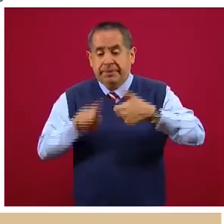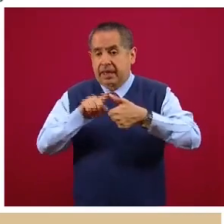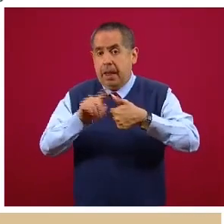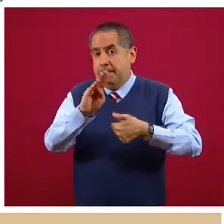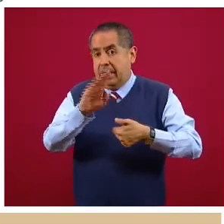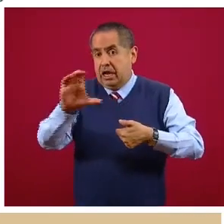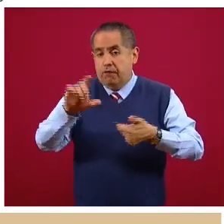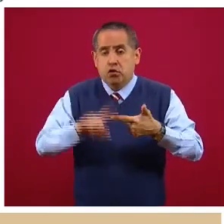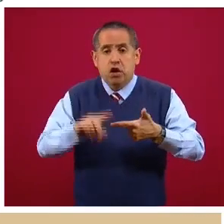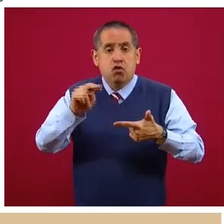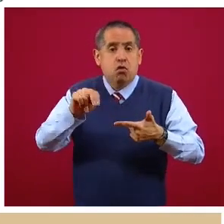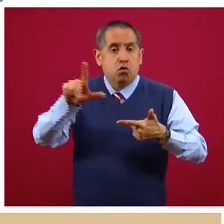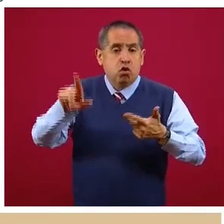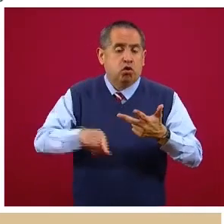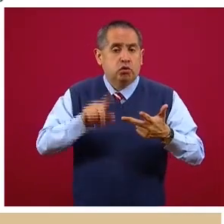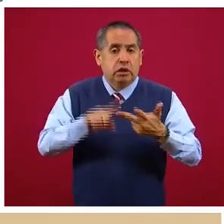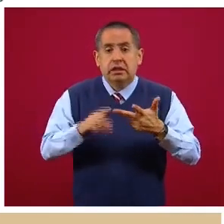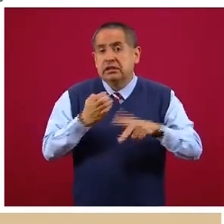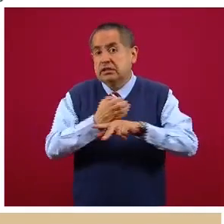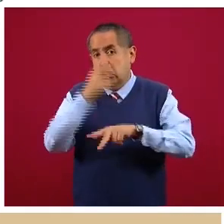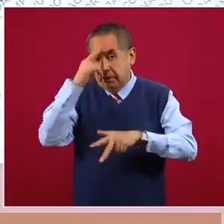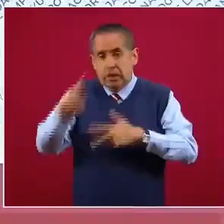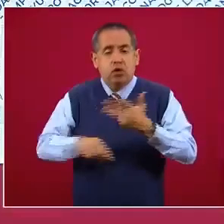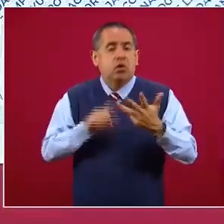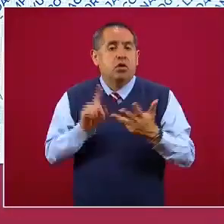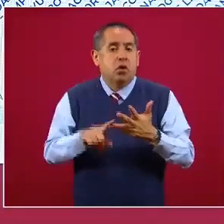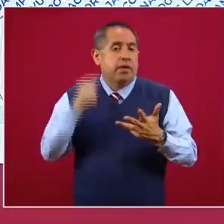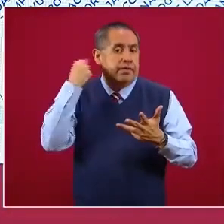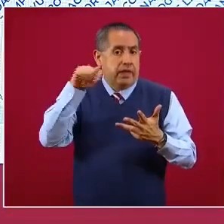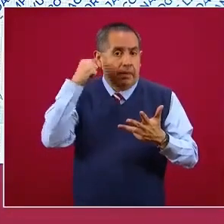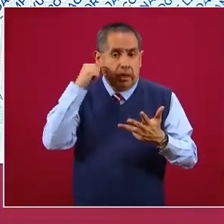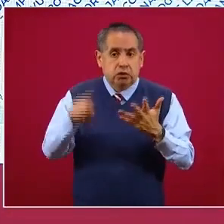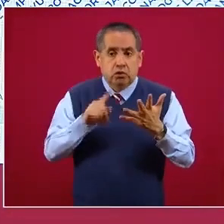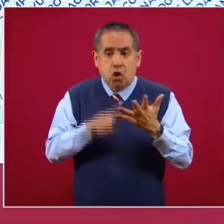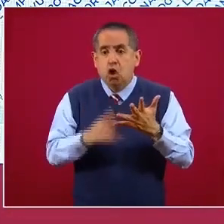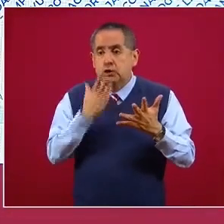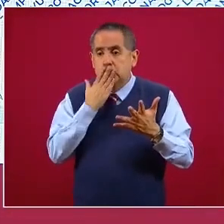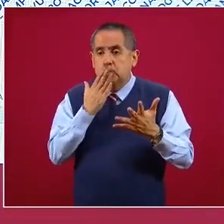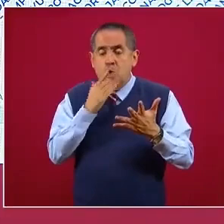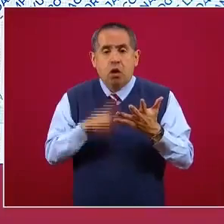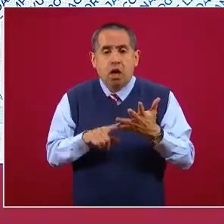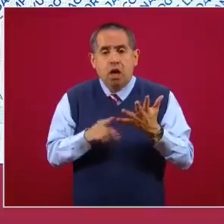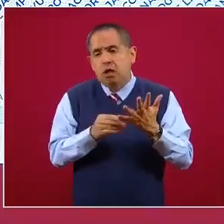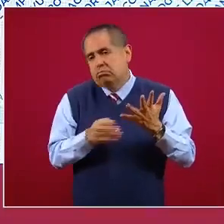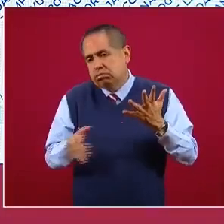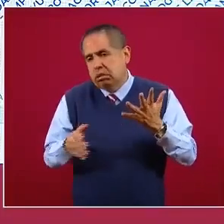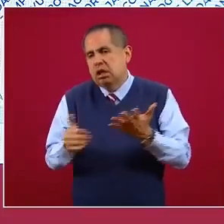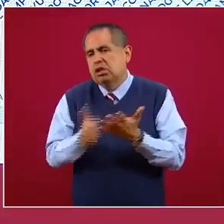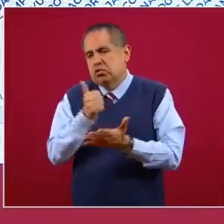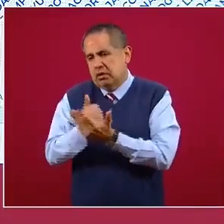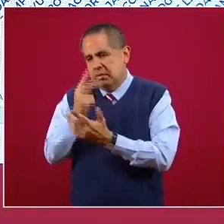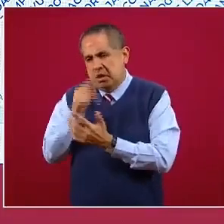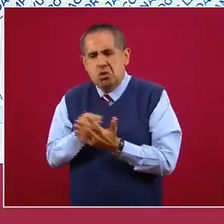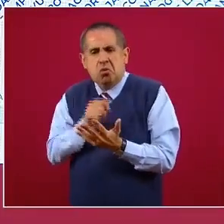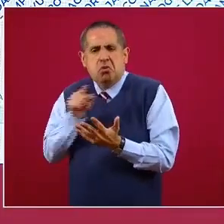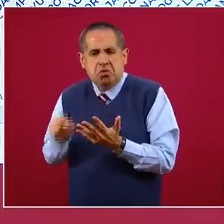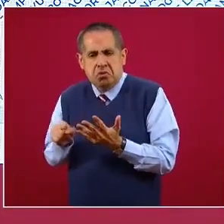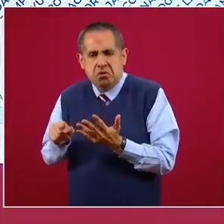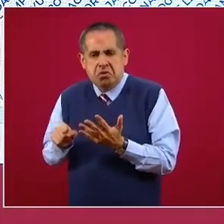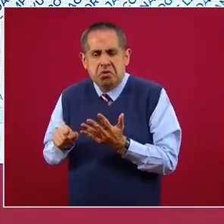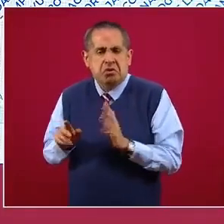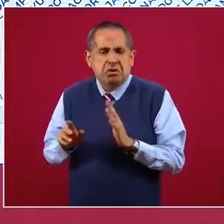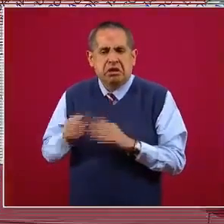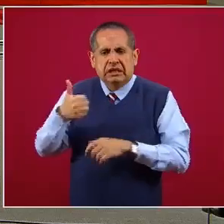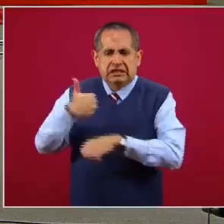California, Nuevo León, el Estado de México, Tabasco, Sonora y bueno, la Ciudad de México, que se encuentra ya en